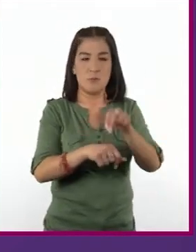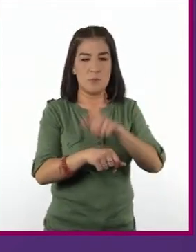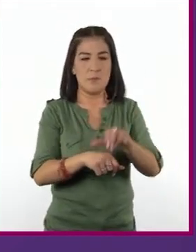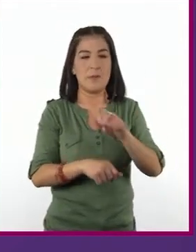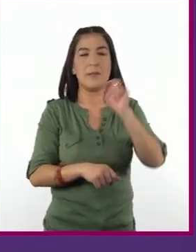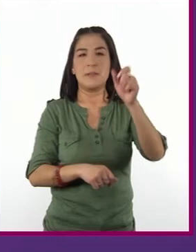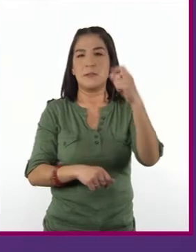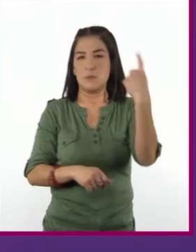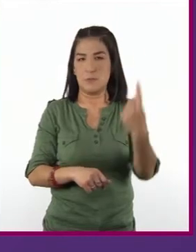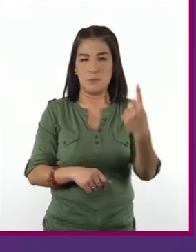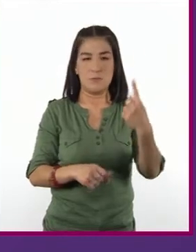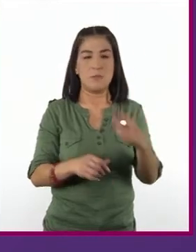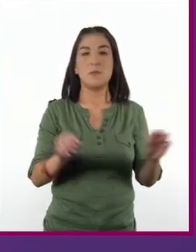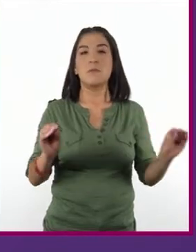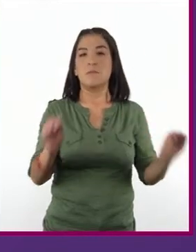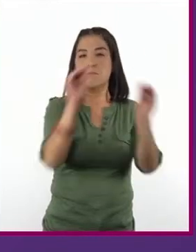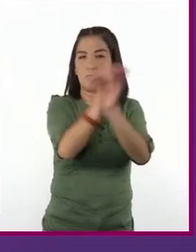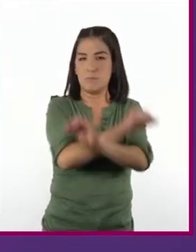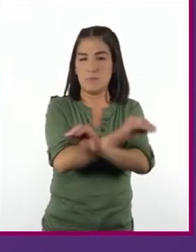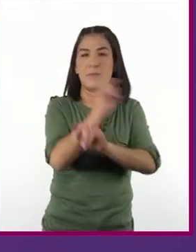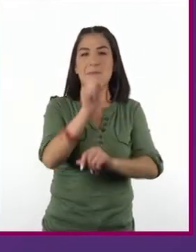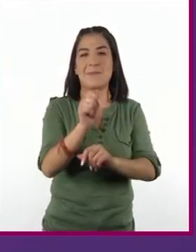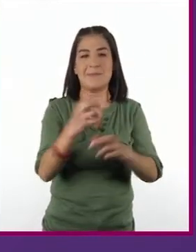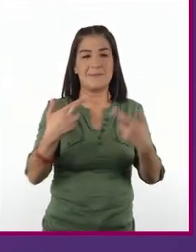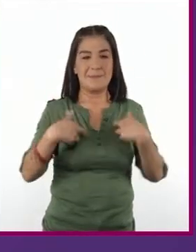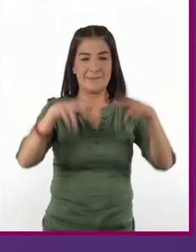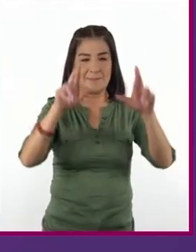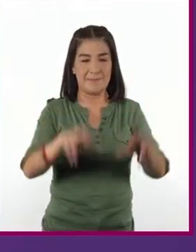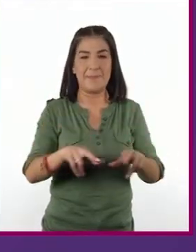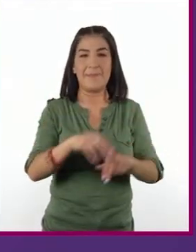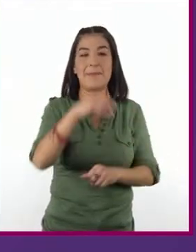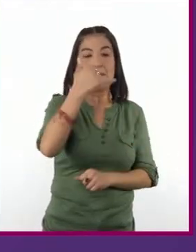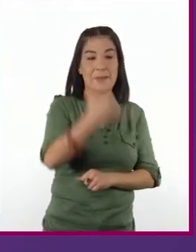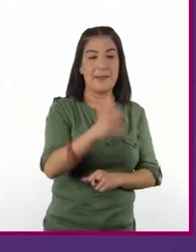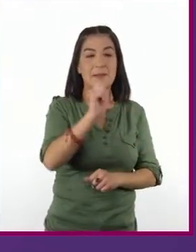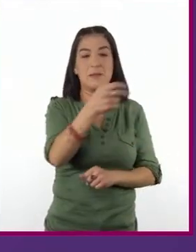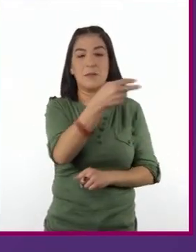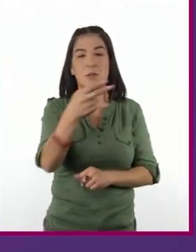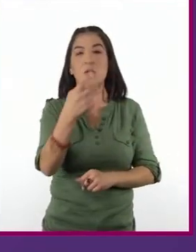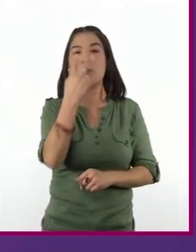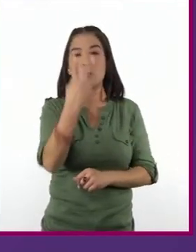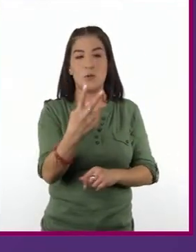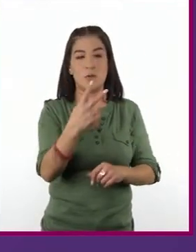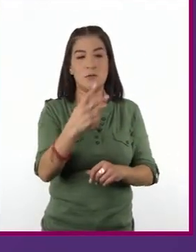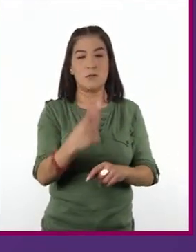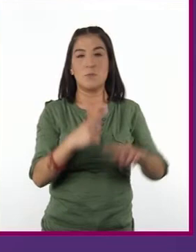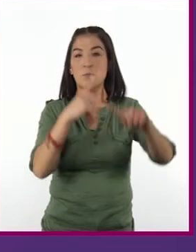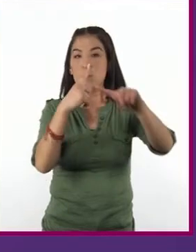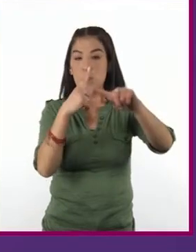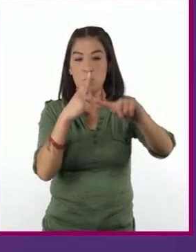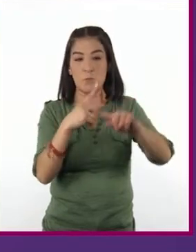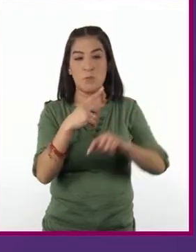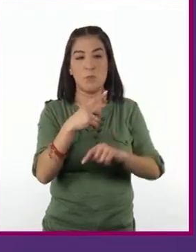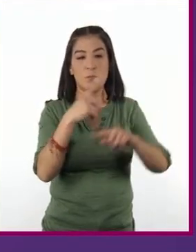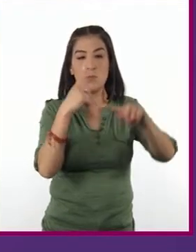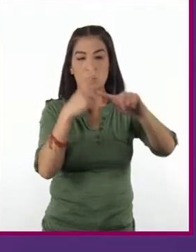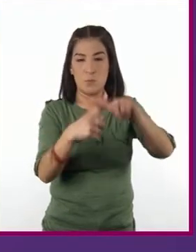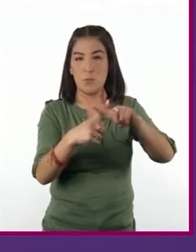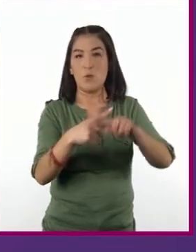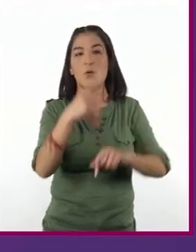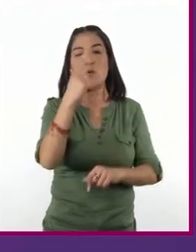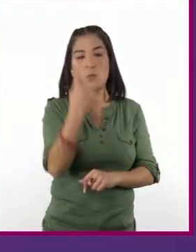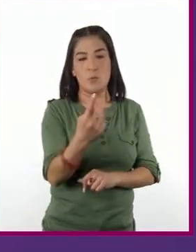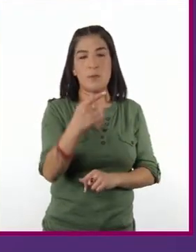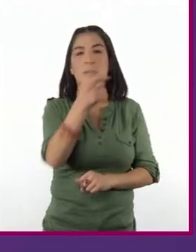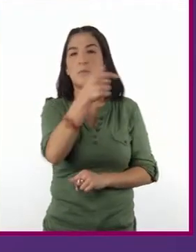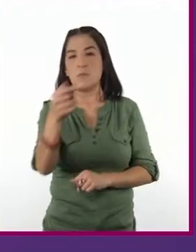1. Sustituimos en la expresión y igual a 2x menos 1 el número 1, donde está la x y